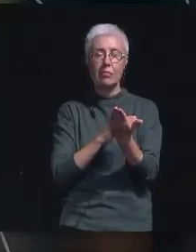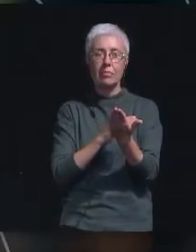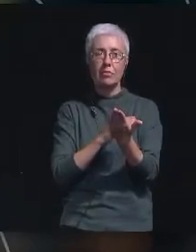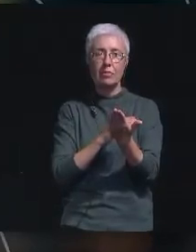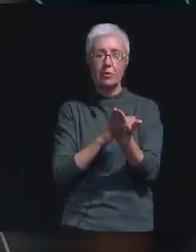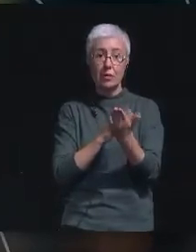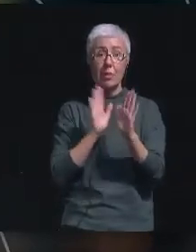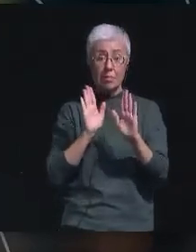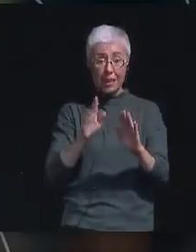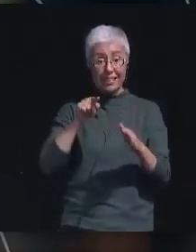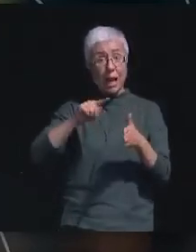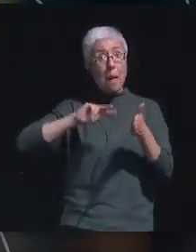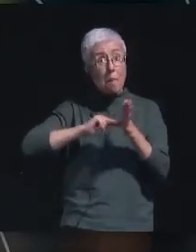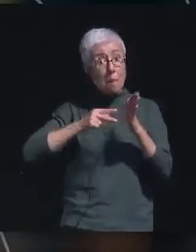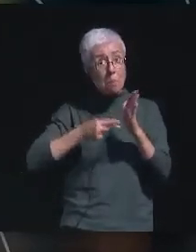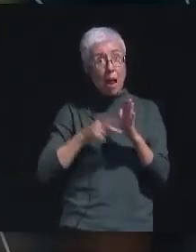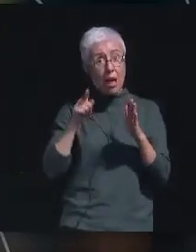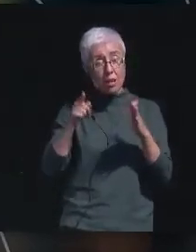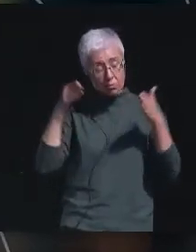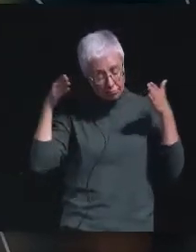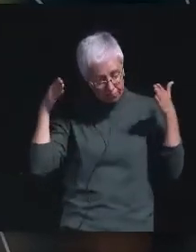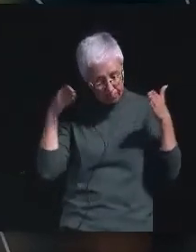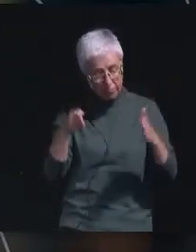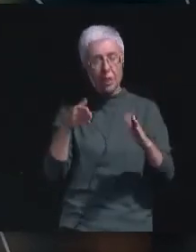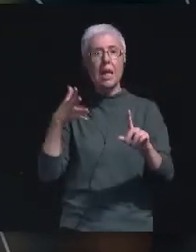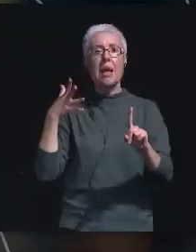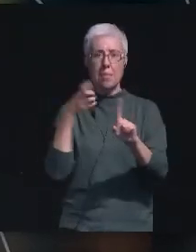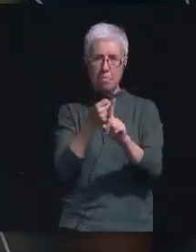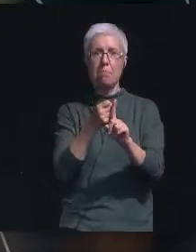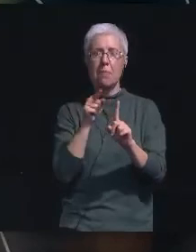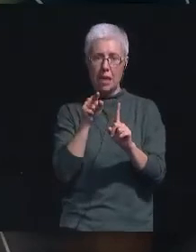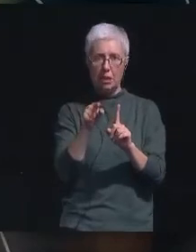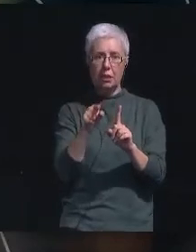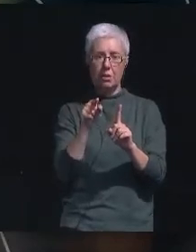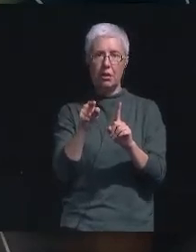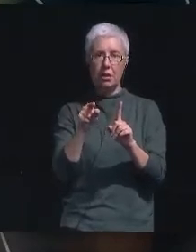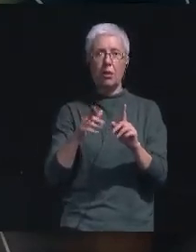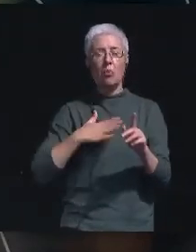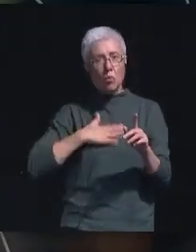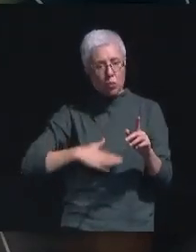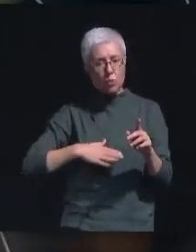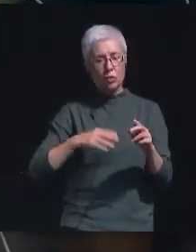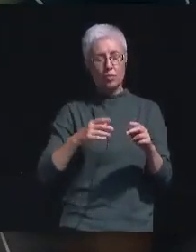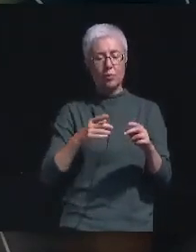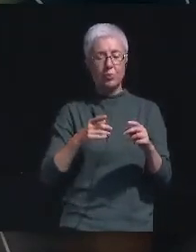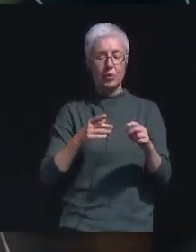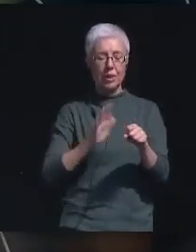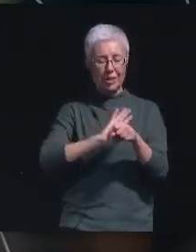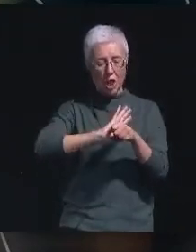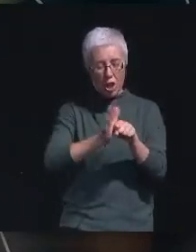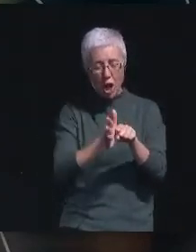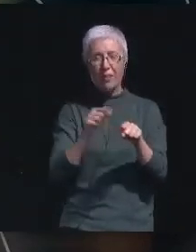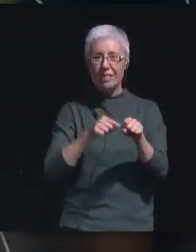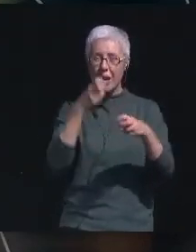todo el plan está orientado a esa economía de impacto en el sentido que trata de resolver, por un lado, una crisis, por otro